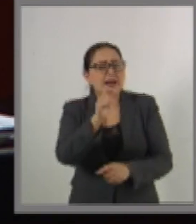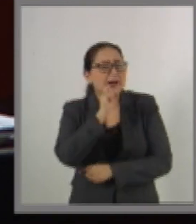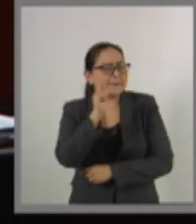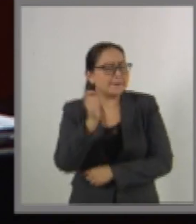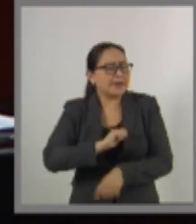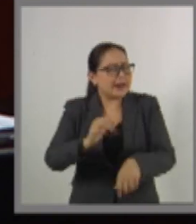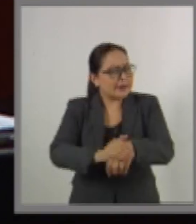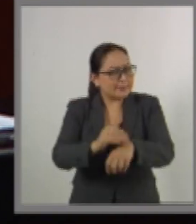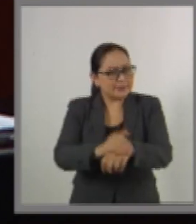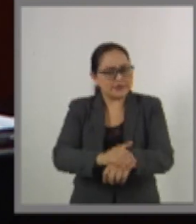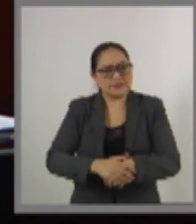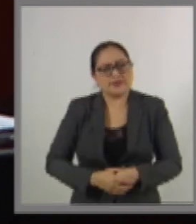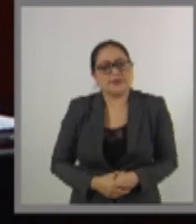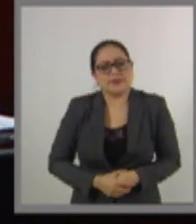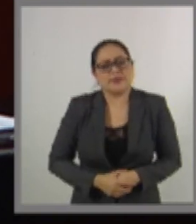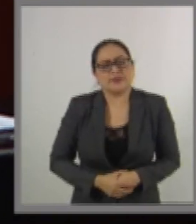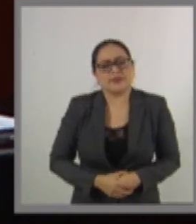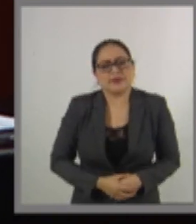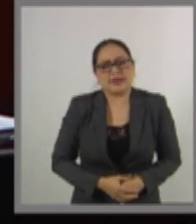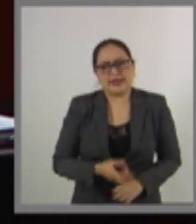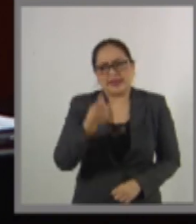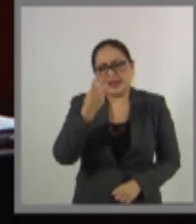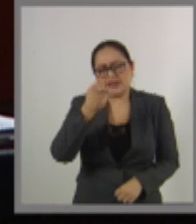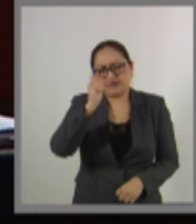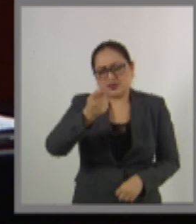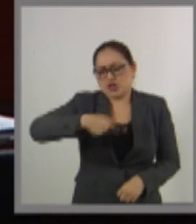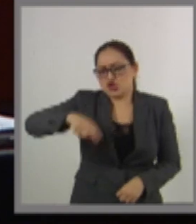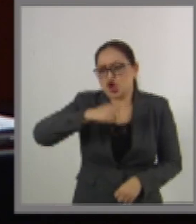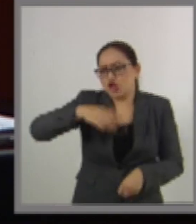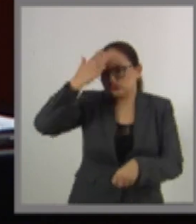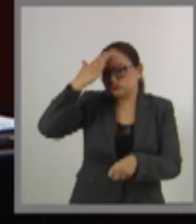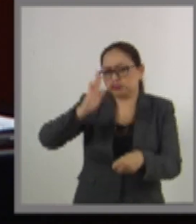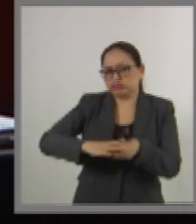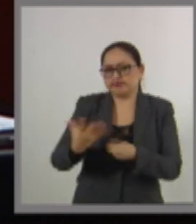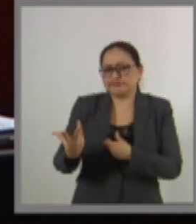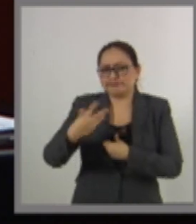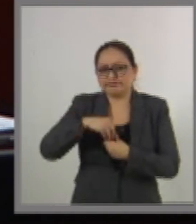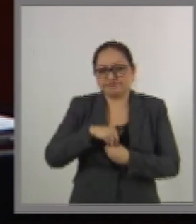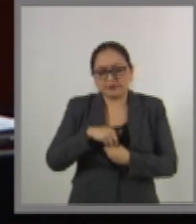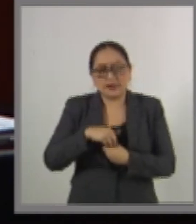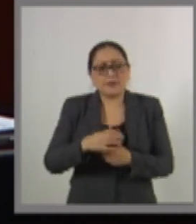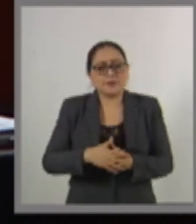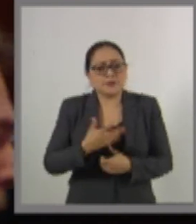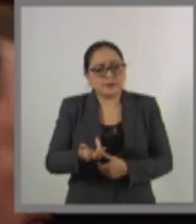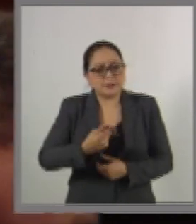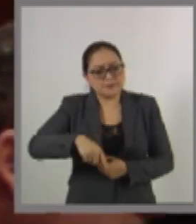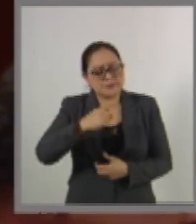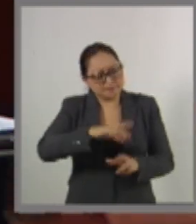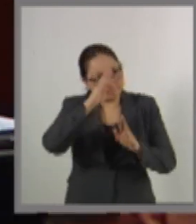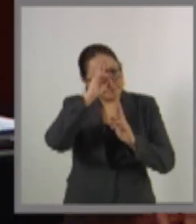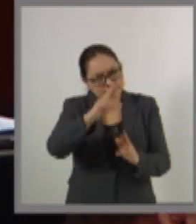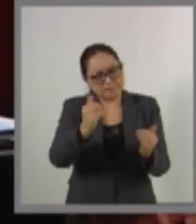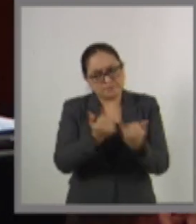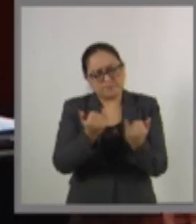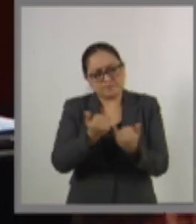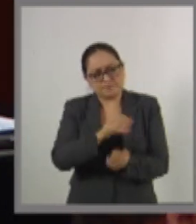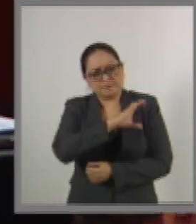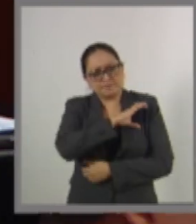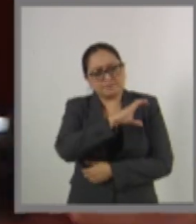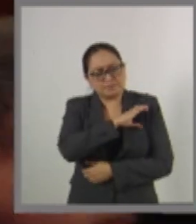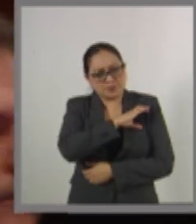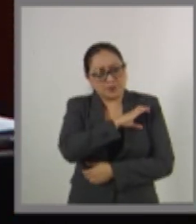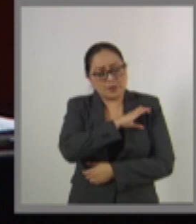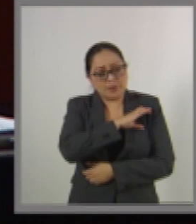que eso es lo que nos llevamos todos. Por eso le respetamos, le queremos. Yo en